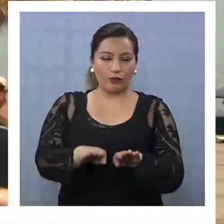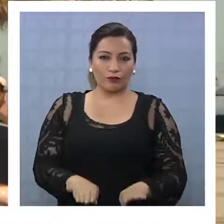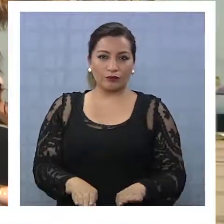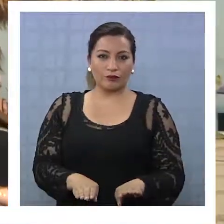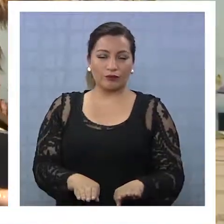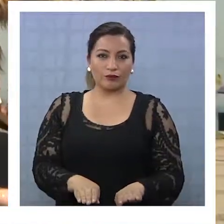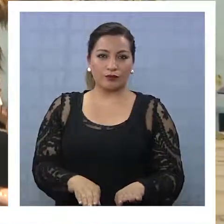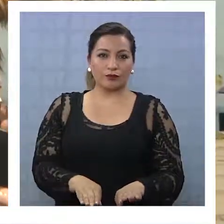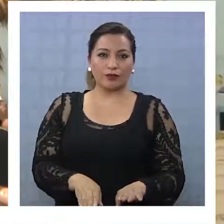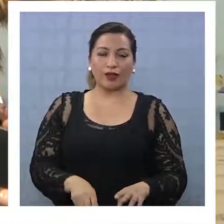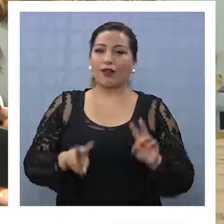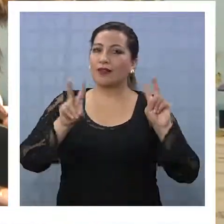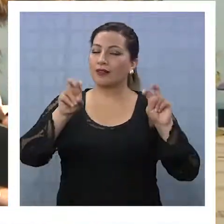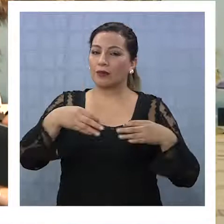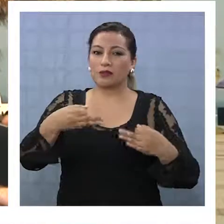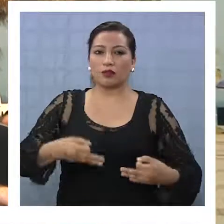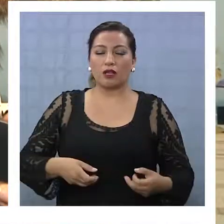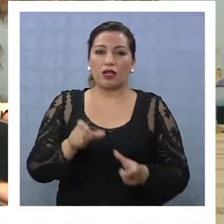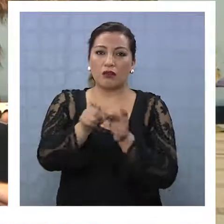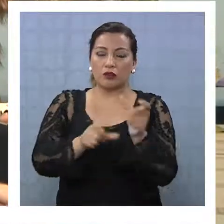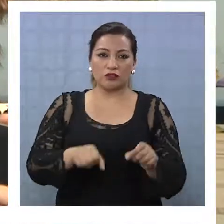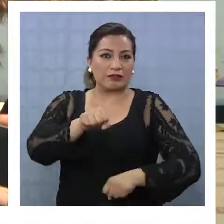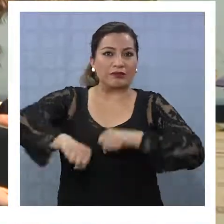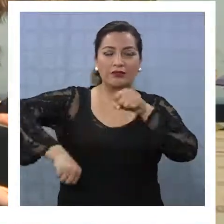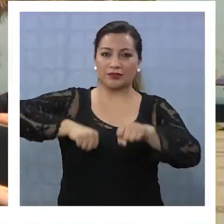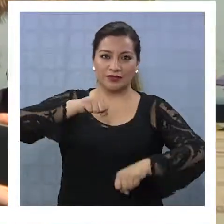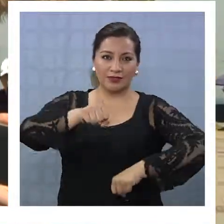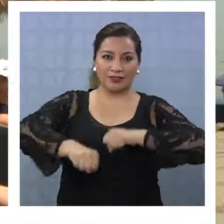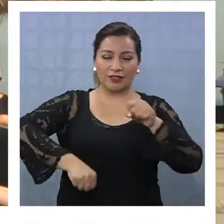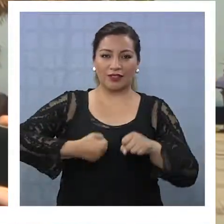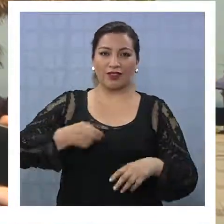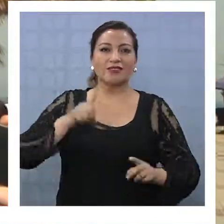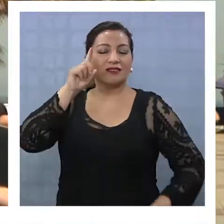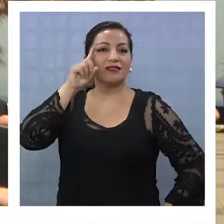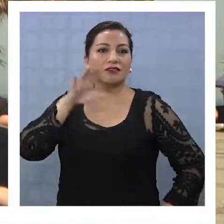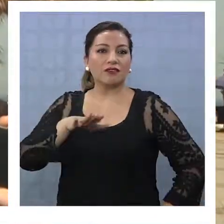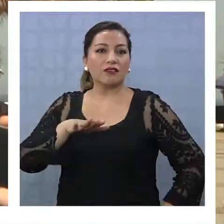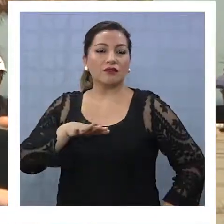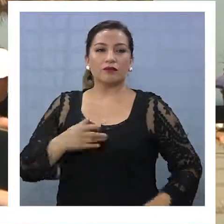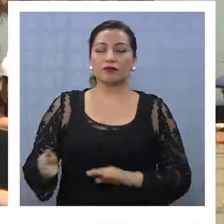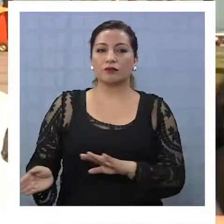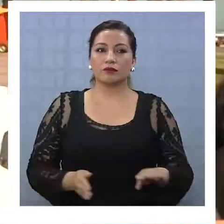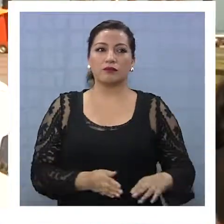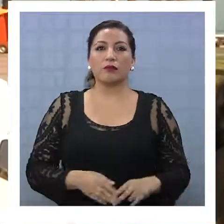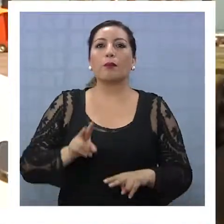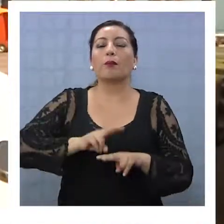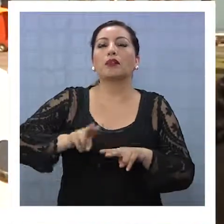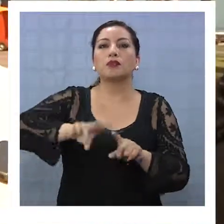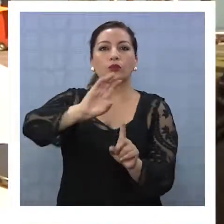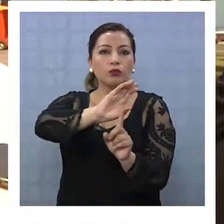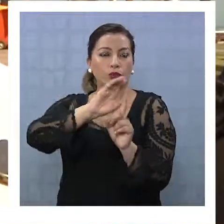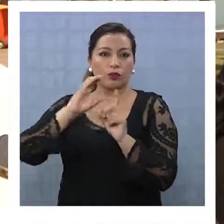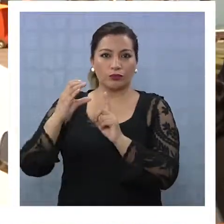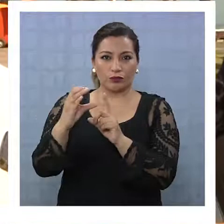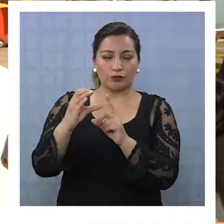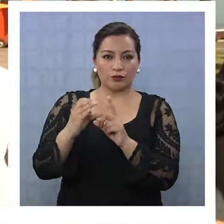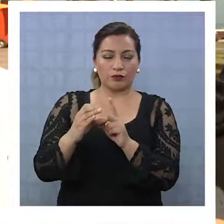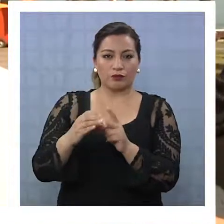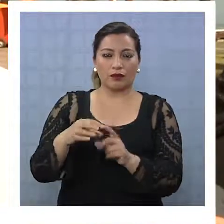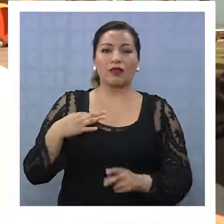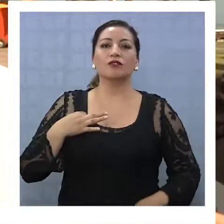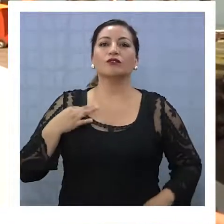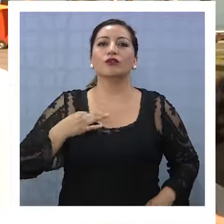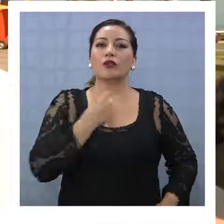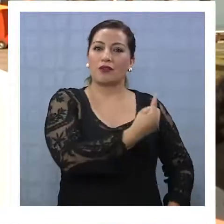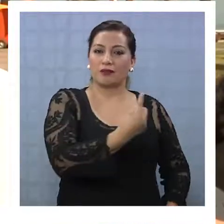definitiva, estas medidas de seguridad que ya los ciclistas, muchos ciclistas que tenían conocimiento y las adoptaban. Para generar cultura en